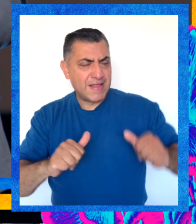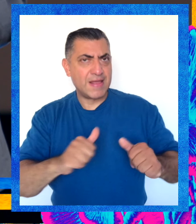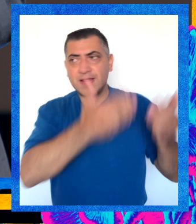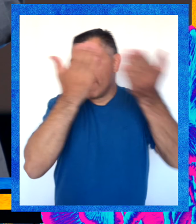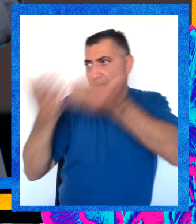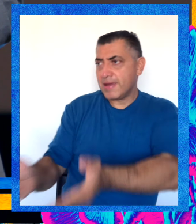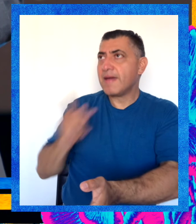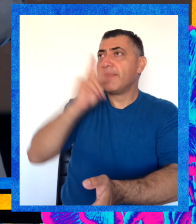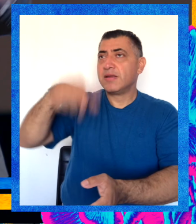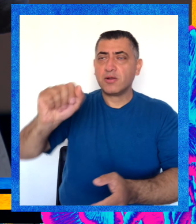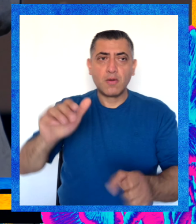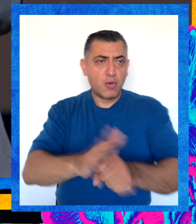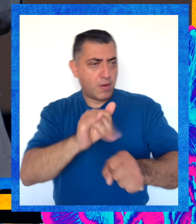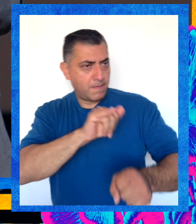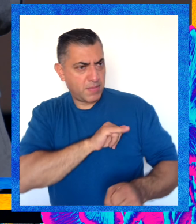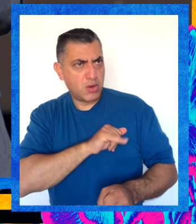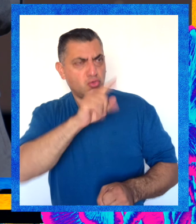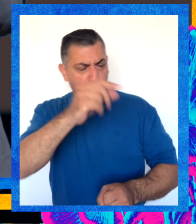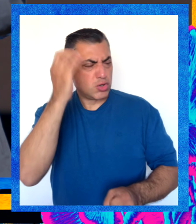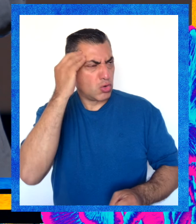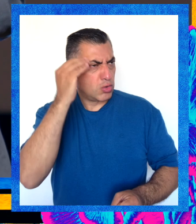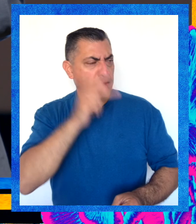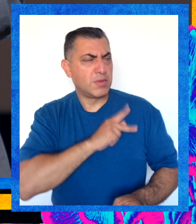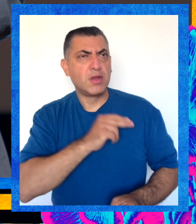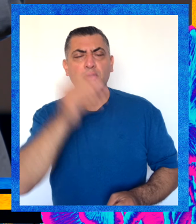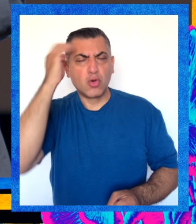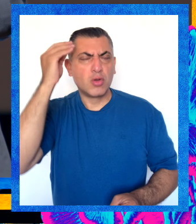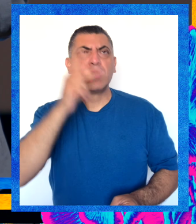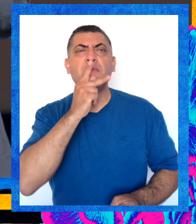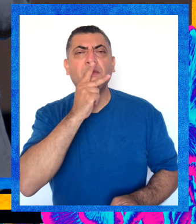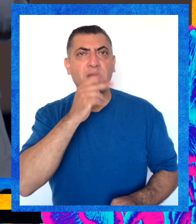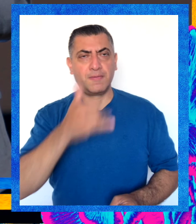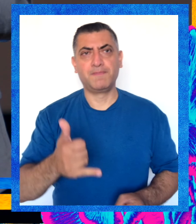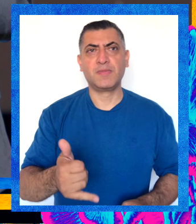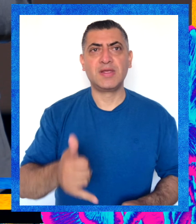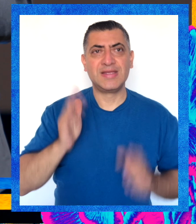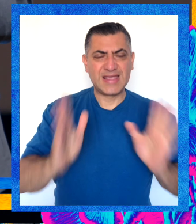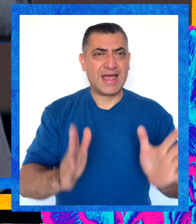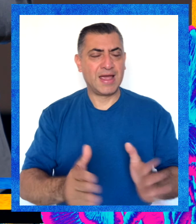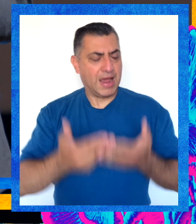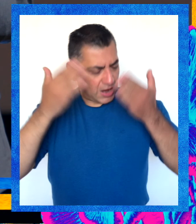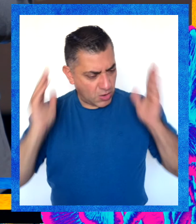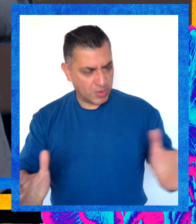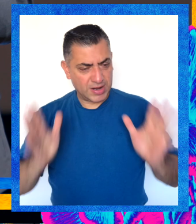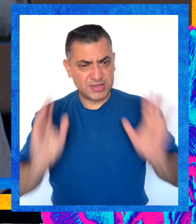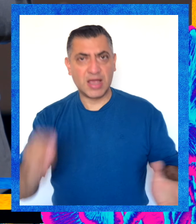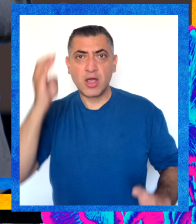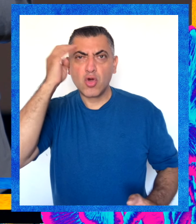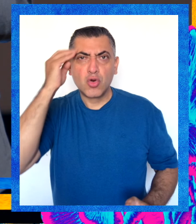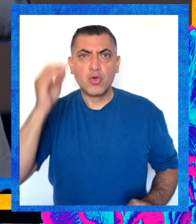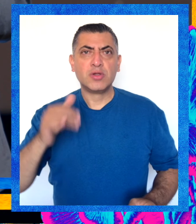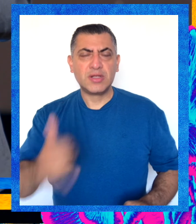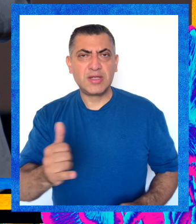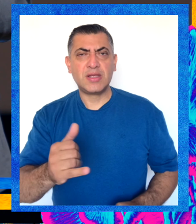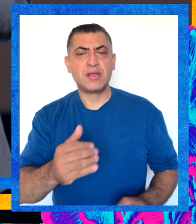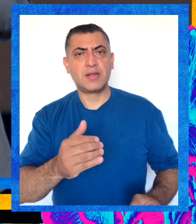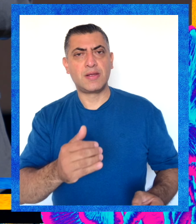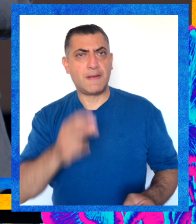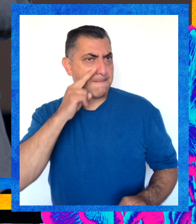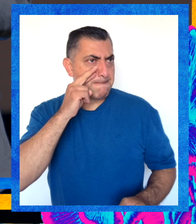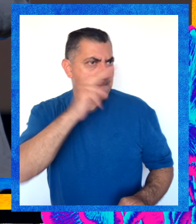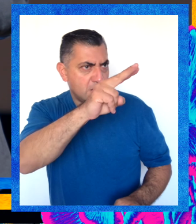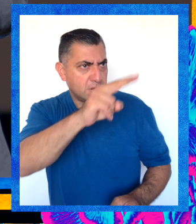sino por mí si ustedes realmente me conocieran conocieron también a mi padre y ya desde este momento lo conocen y lo